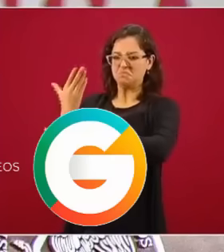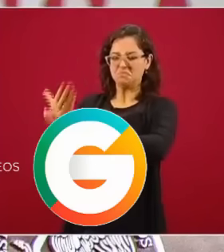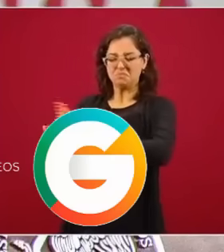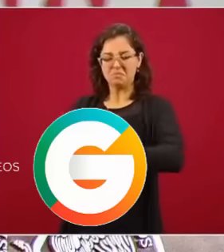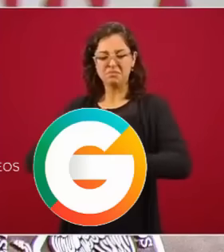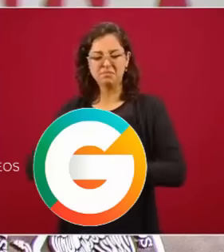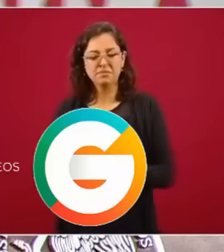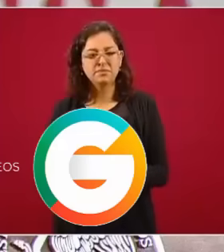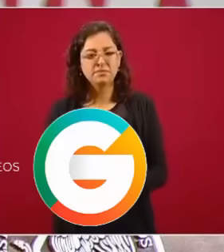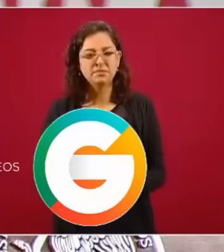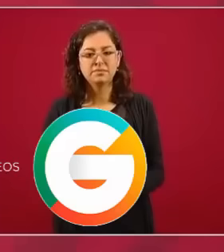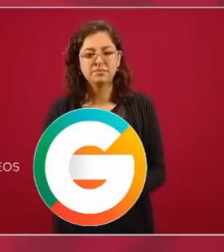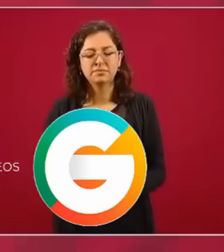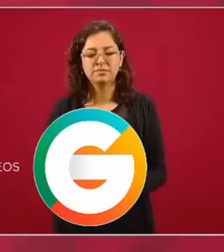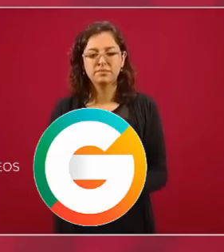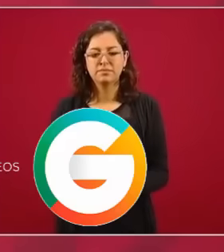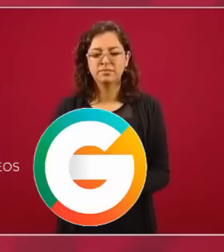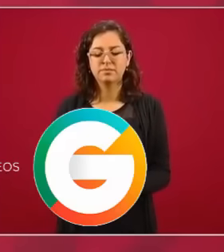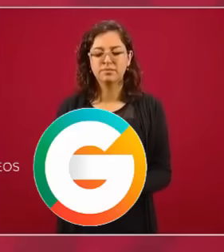Cuando